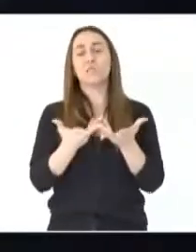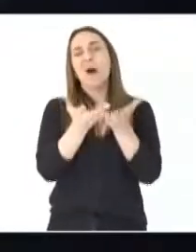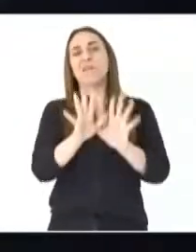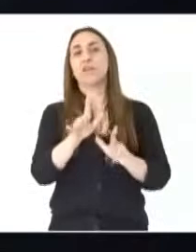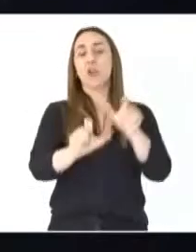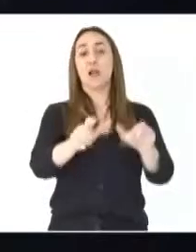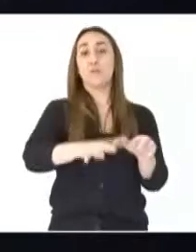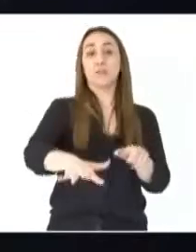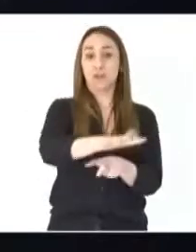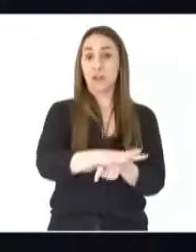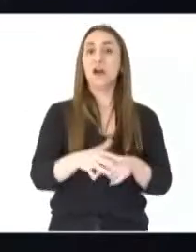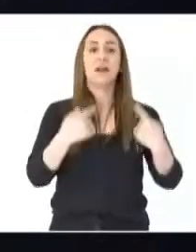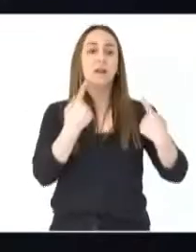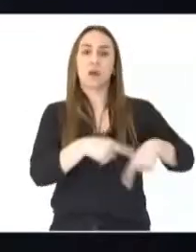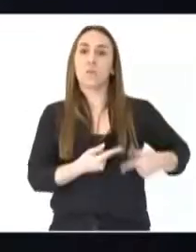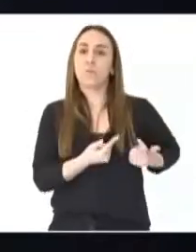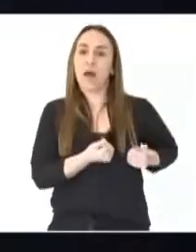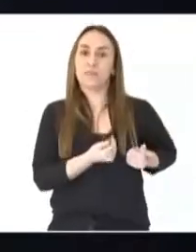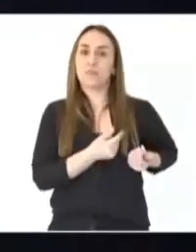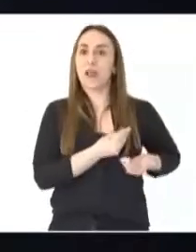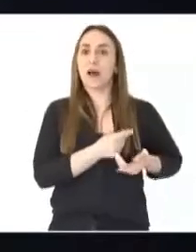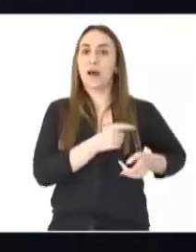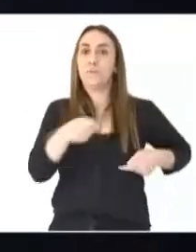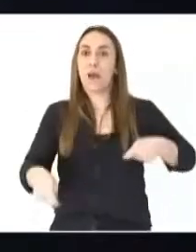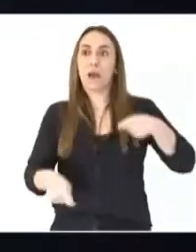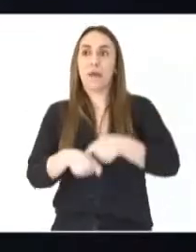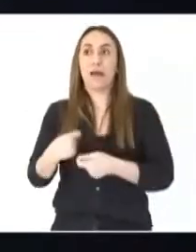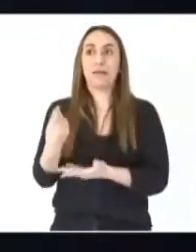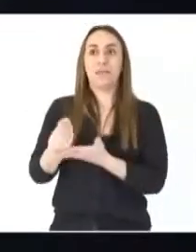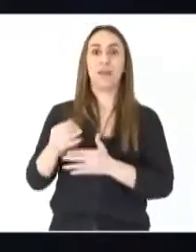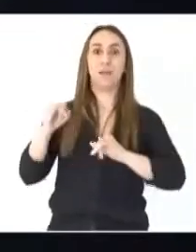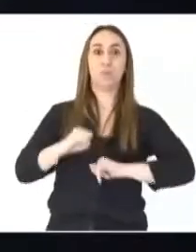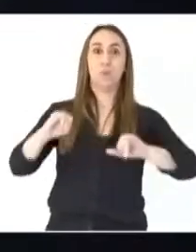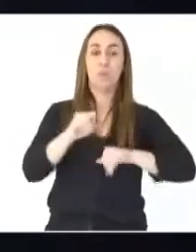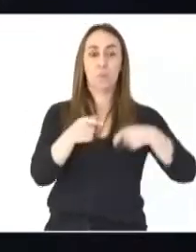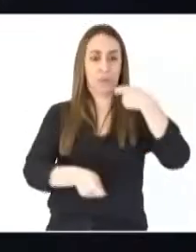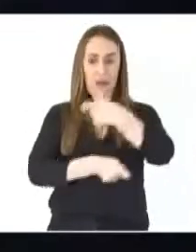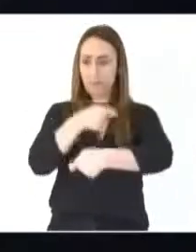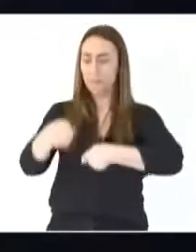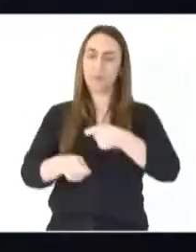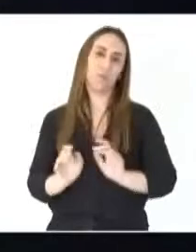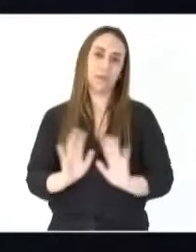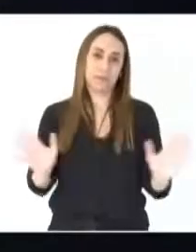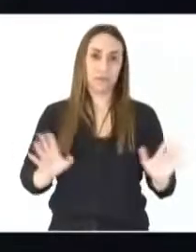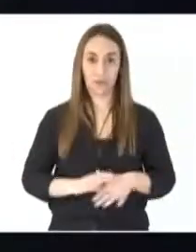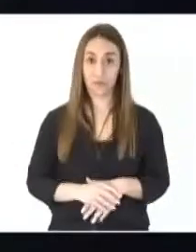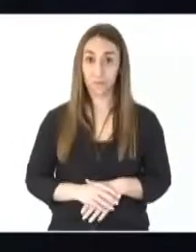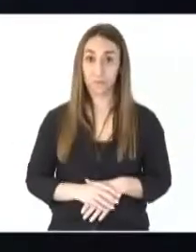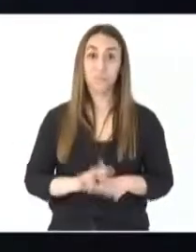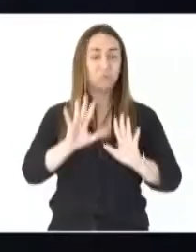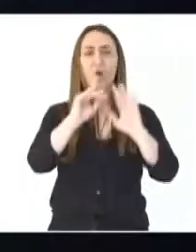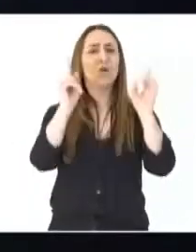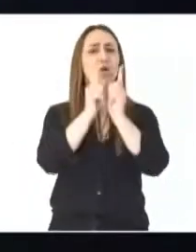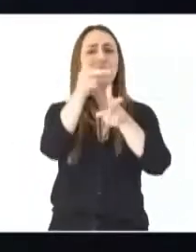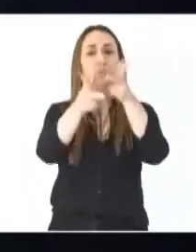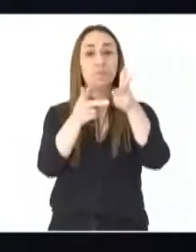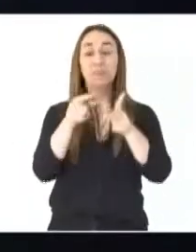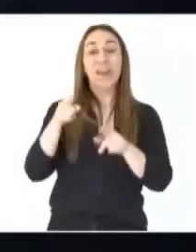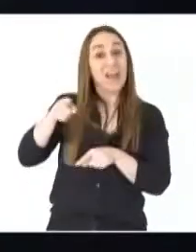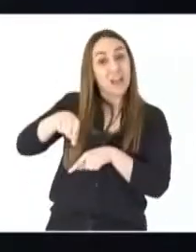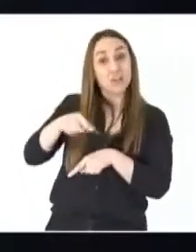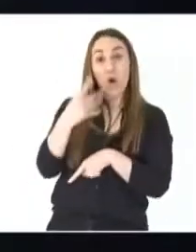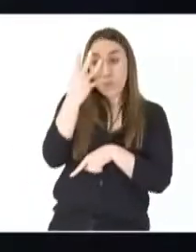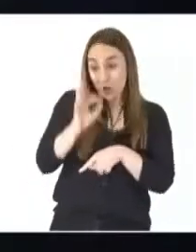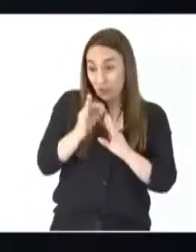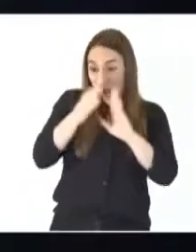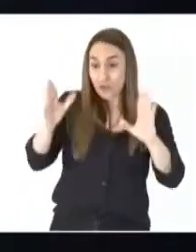ni hablar del uso de los recursos públicos para esa candidatura. ¿Pero saben dónde se ve eso? Miren, hay un dato muy concreto. En 4 años tuvieron 6 ministros